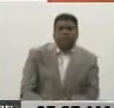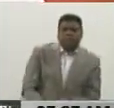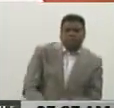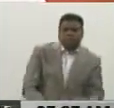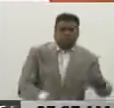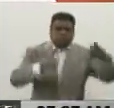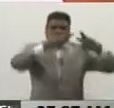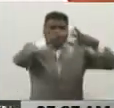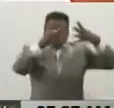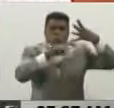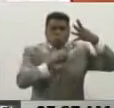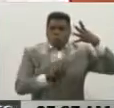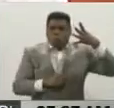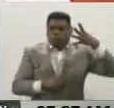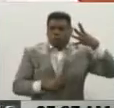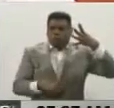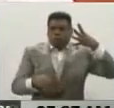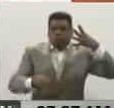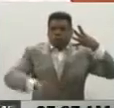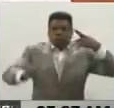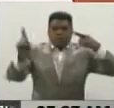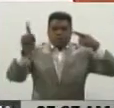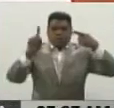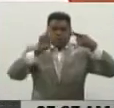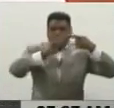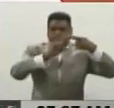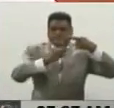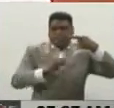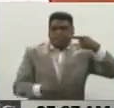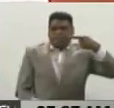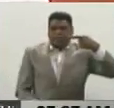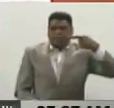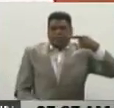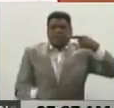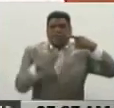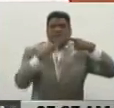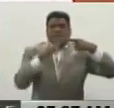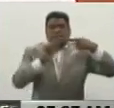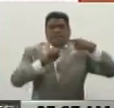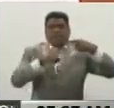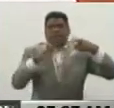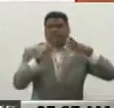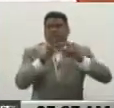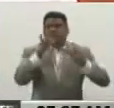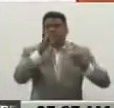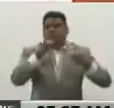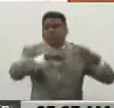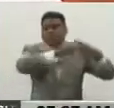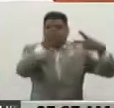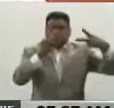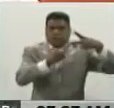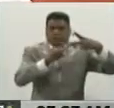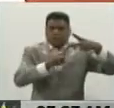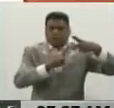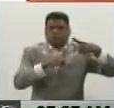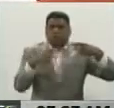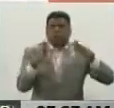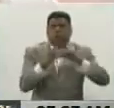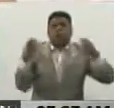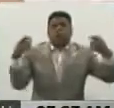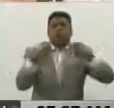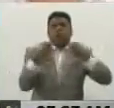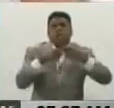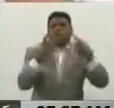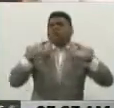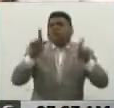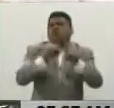módulos fundamentales, ¿no? El primer módulo es toda la introducción a la misión Robinson Digital. El segundo módulo es precisamente guerra no convencional. Y